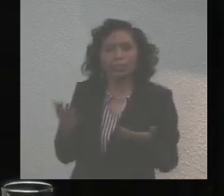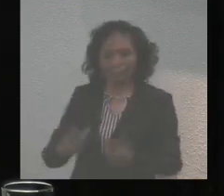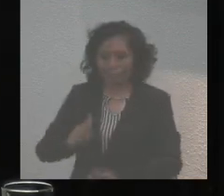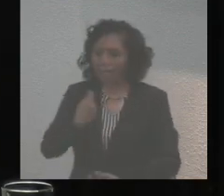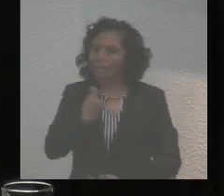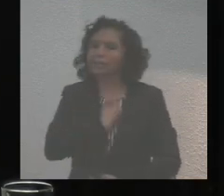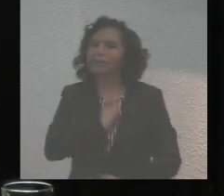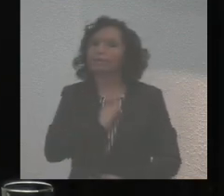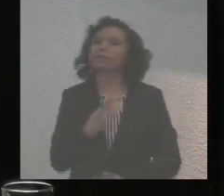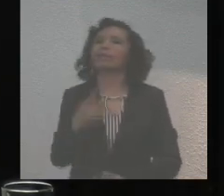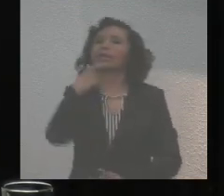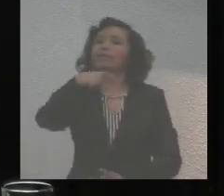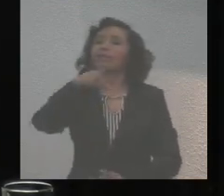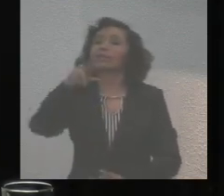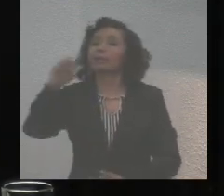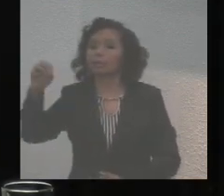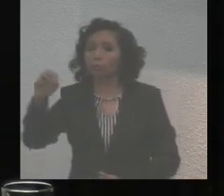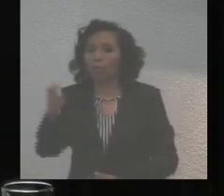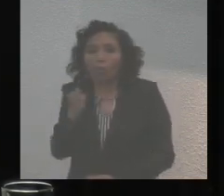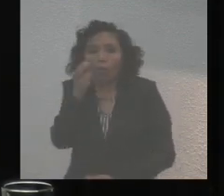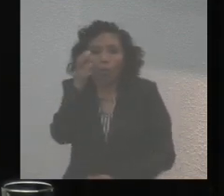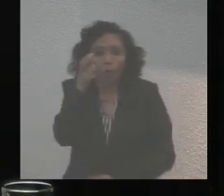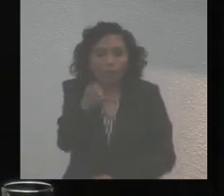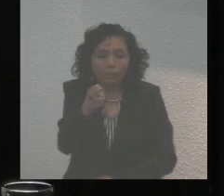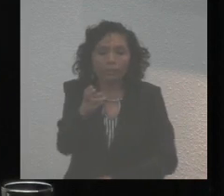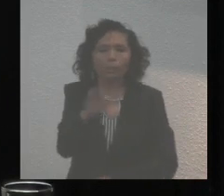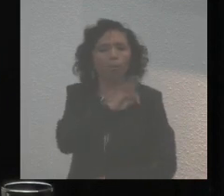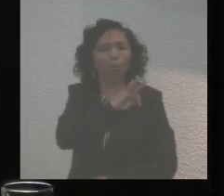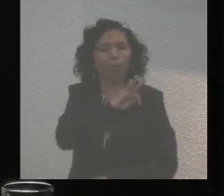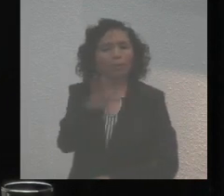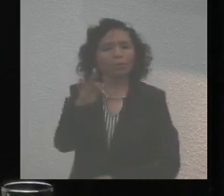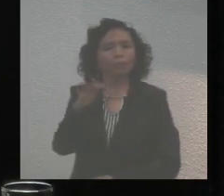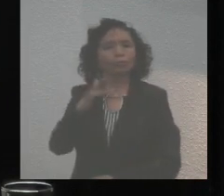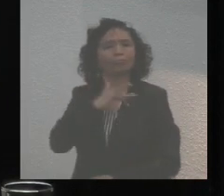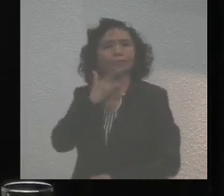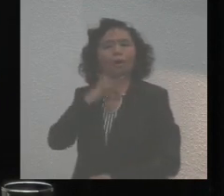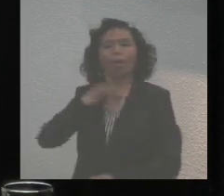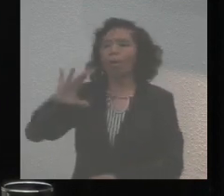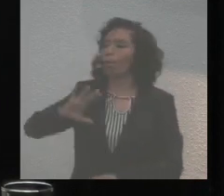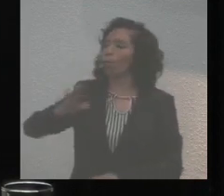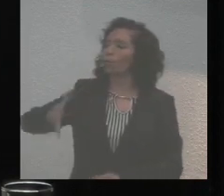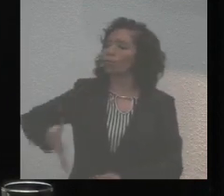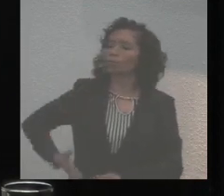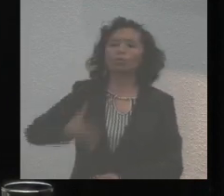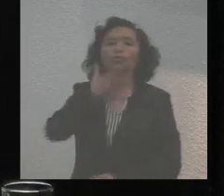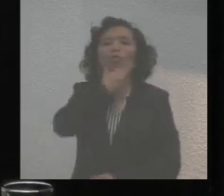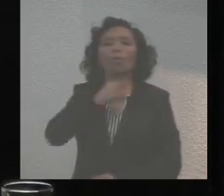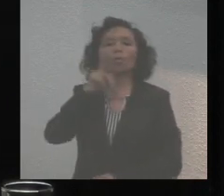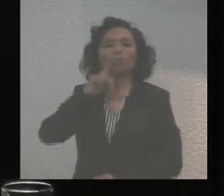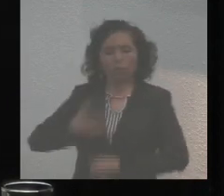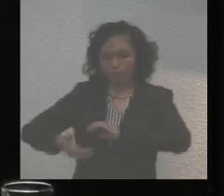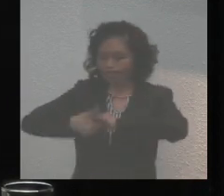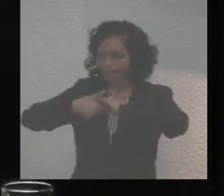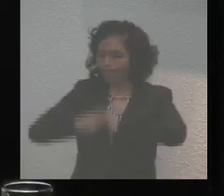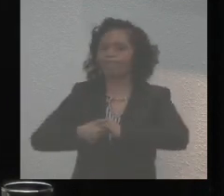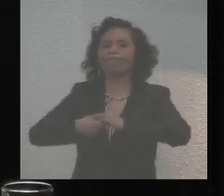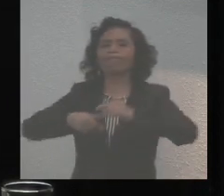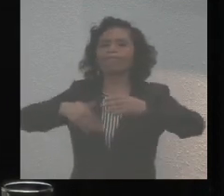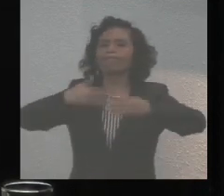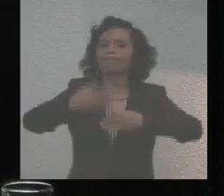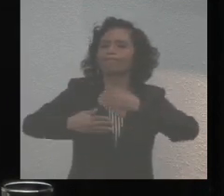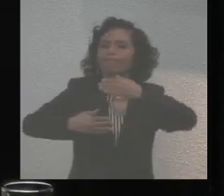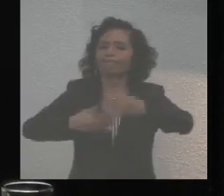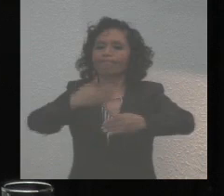identidad quintanarroense. Solo así podremos sentirnos orgullosas y orgullosos que caminamos juntas y juntos hacia